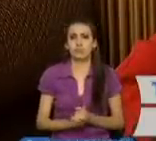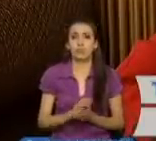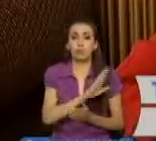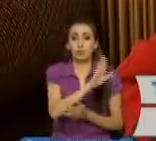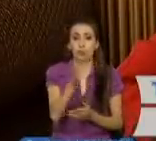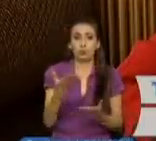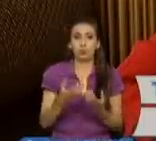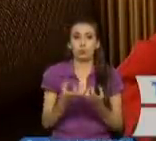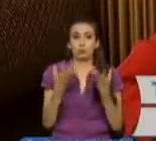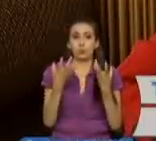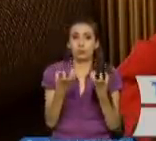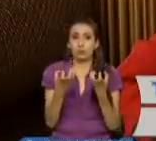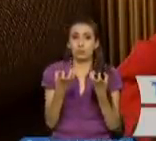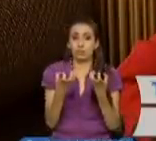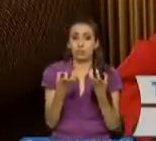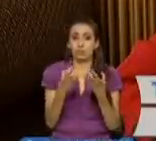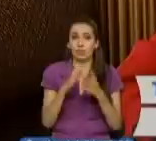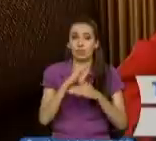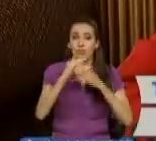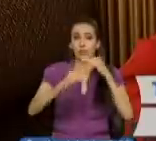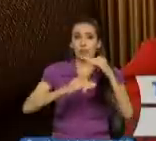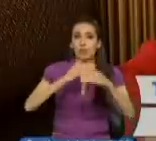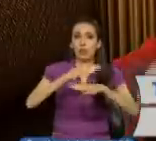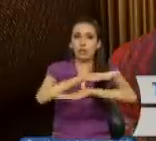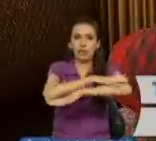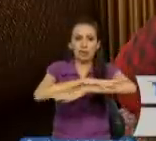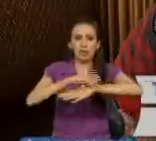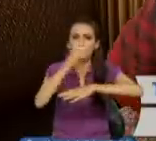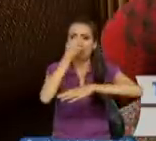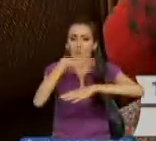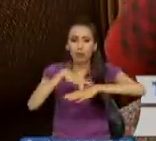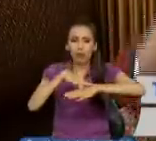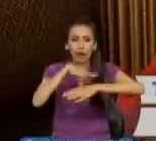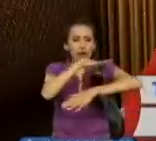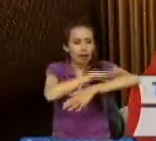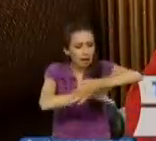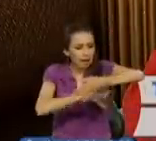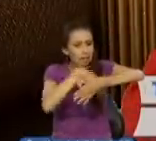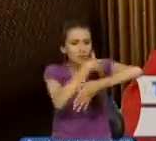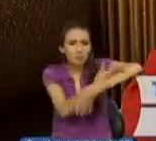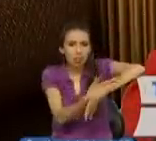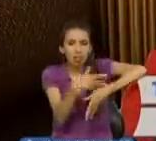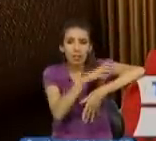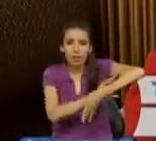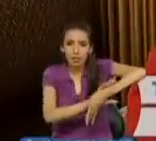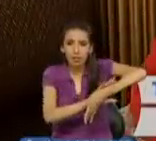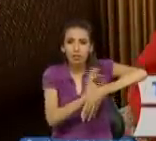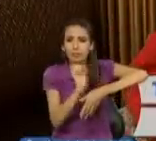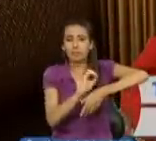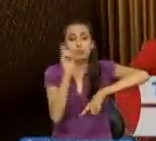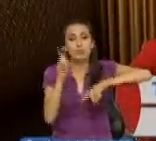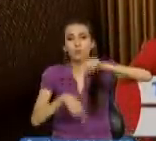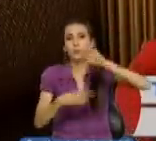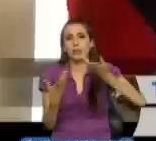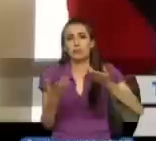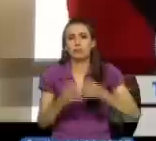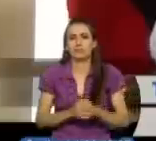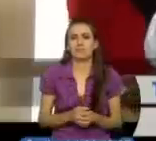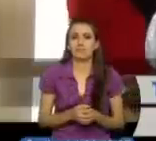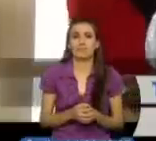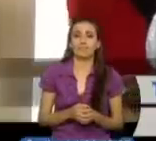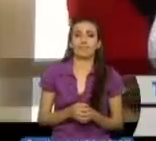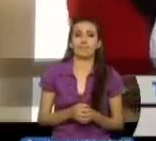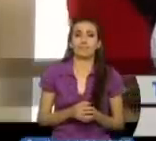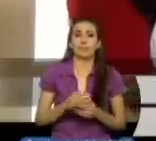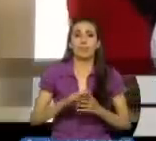que si no me estaba corriendo bastantísimo y habría sangre no me operaban así por su